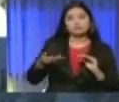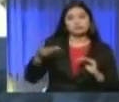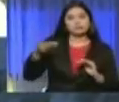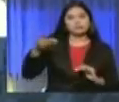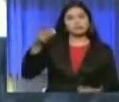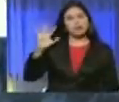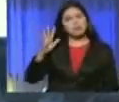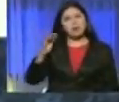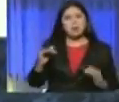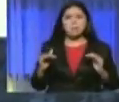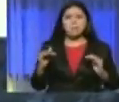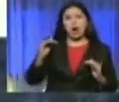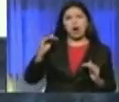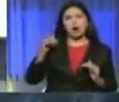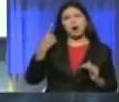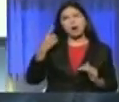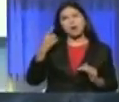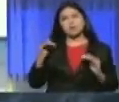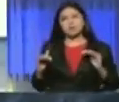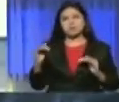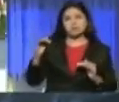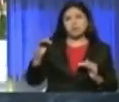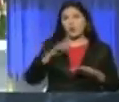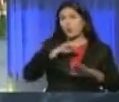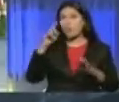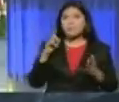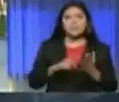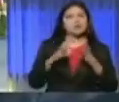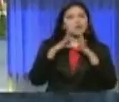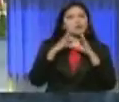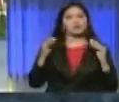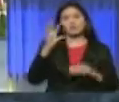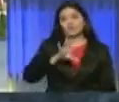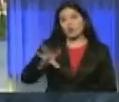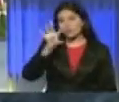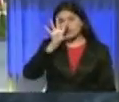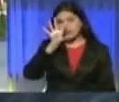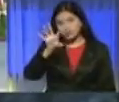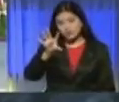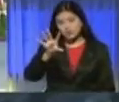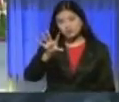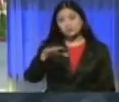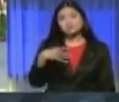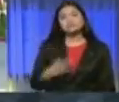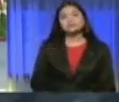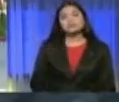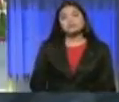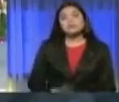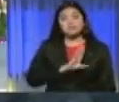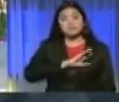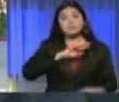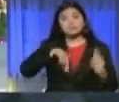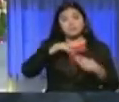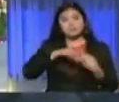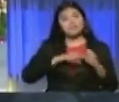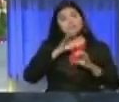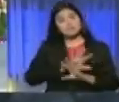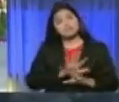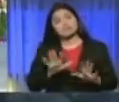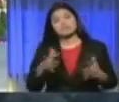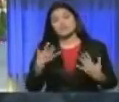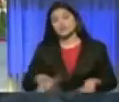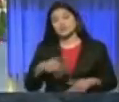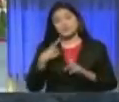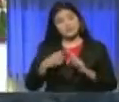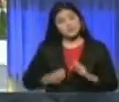de 1/3 la capacidad total de logística de nuestro país. Ese músculo en manos de la revolución es evidentemente una